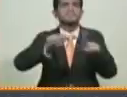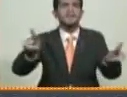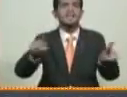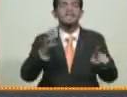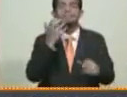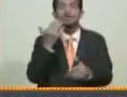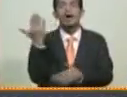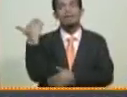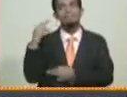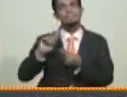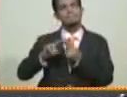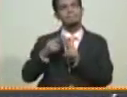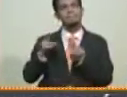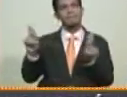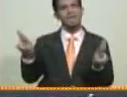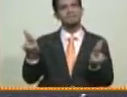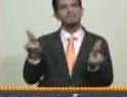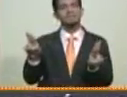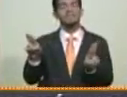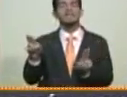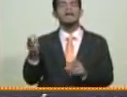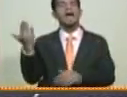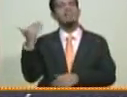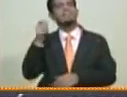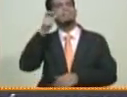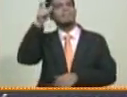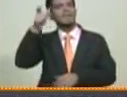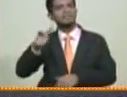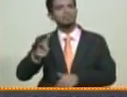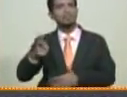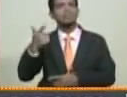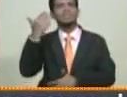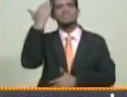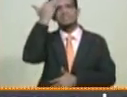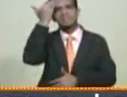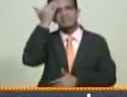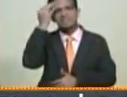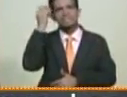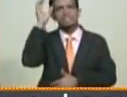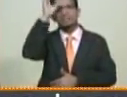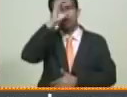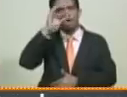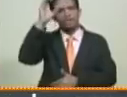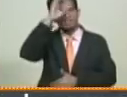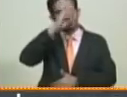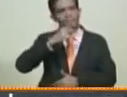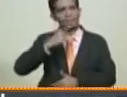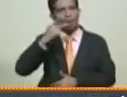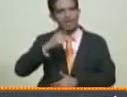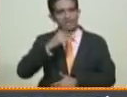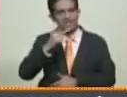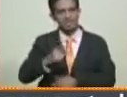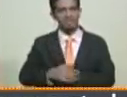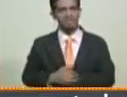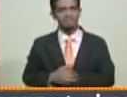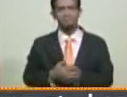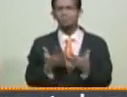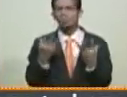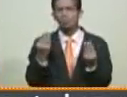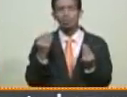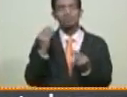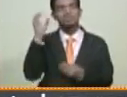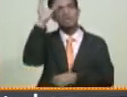pacificados anteriormente eran ciudadanos de mucha conciencia política. de mucha